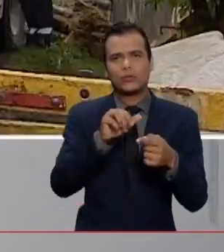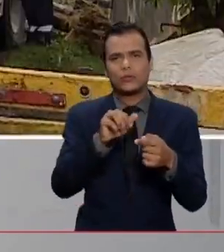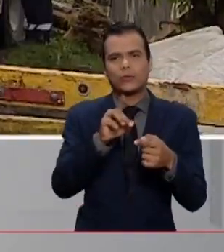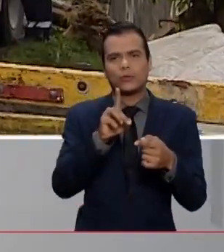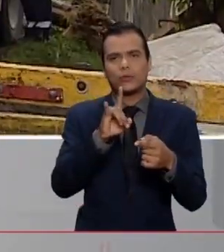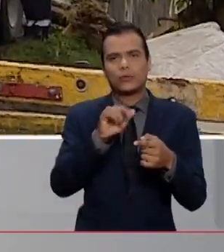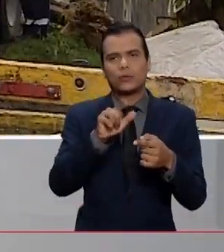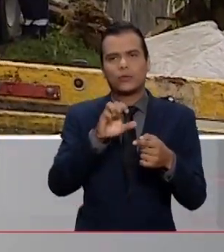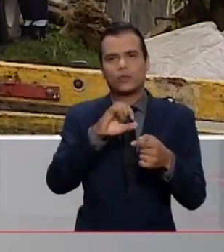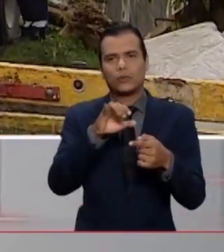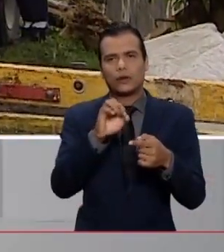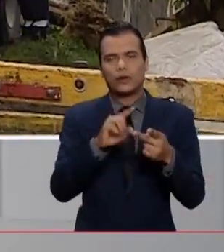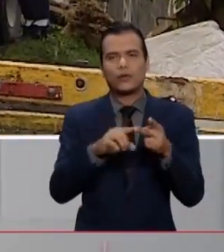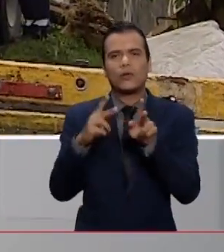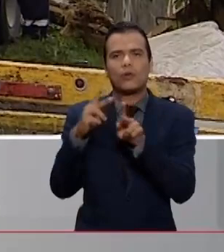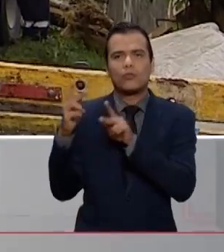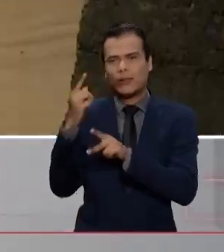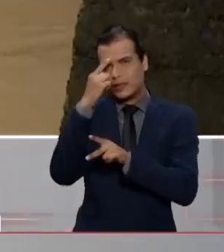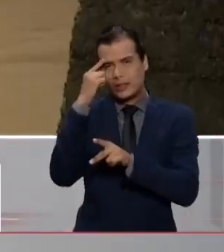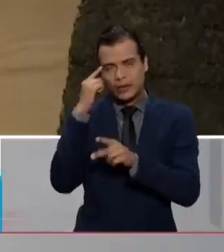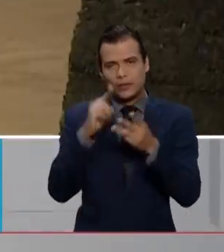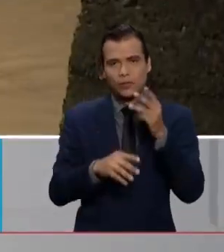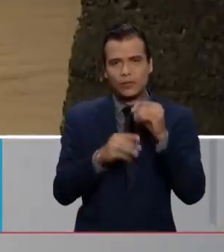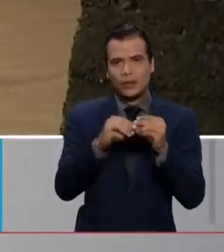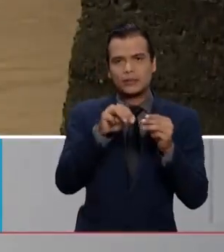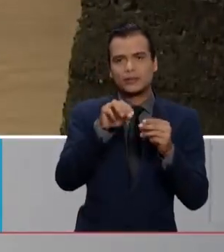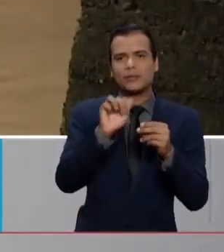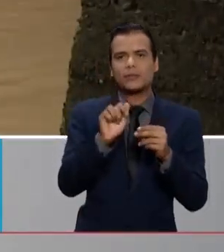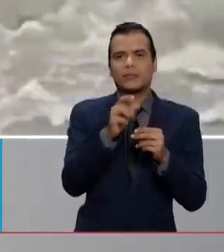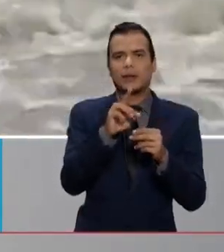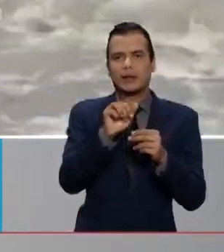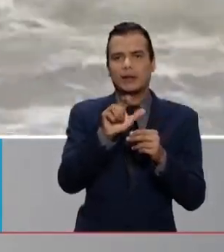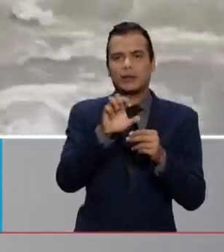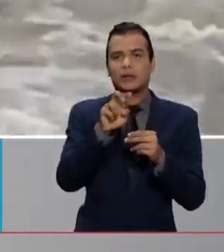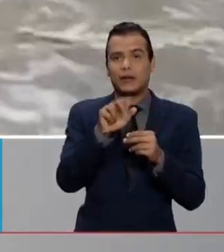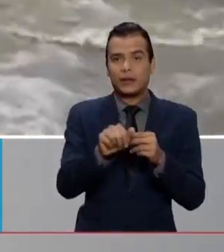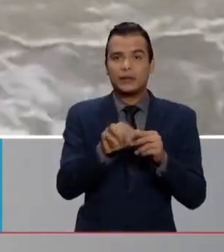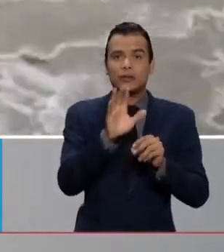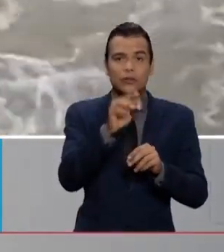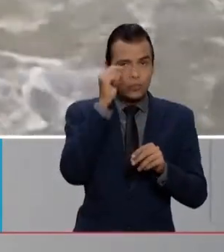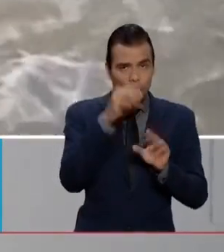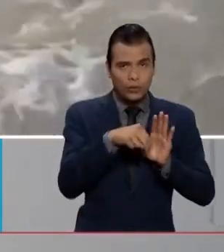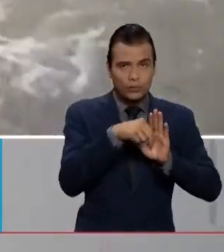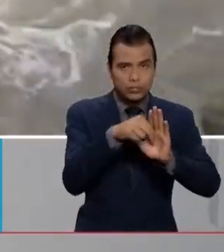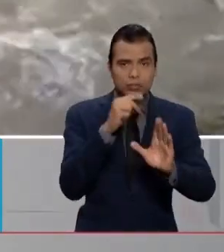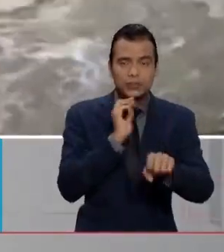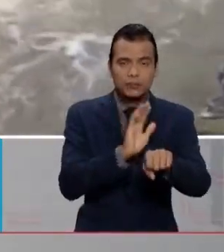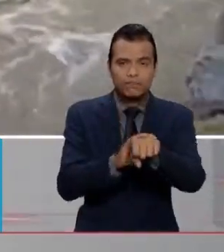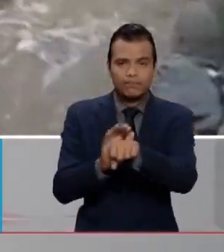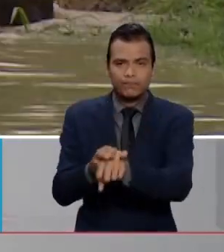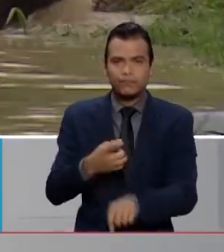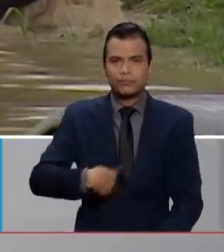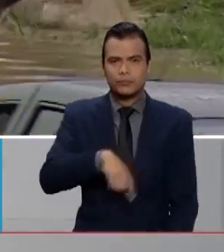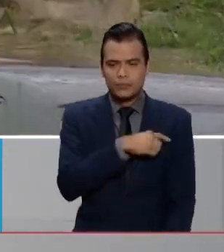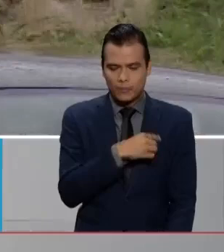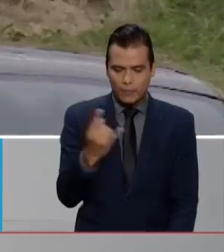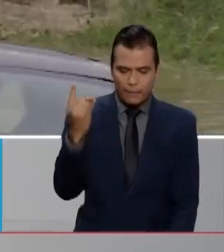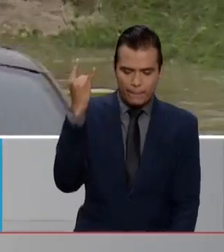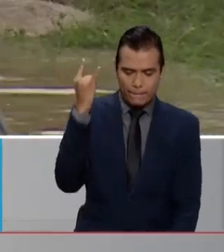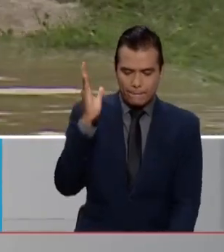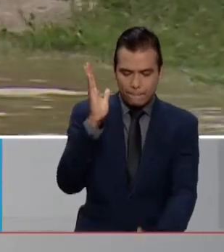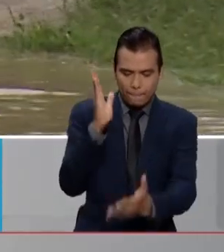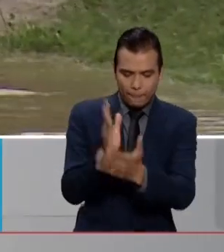la vía hacia La Magdalena. El Consejo de Gestión del Riesgo de este municipio aseguró que se emplearán medidas de prevención ante un